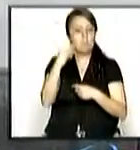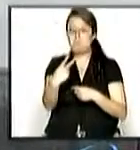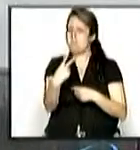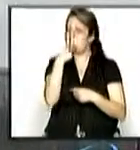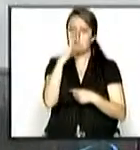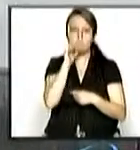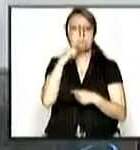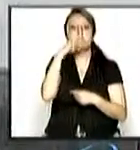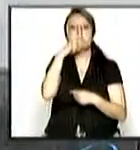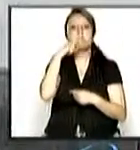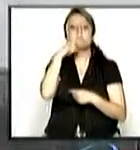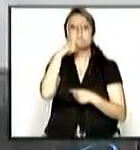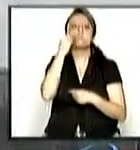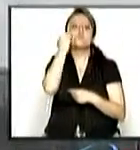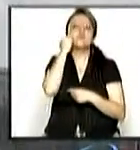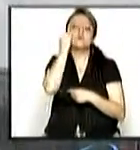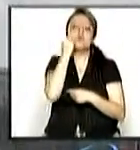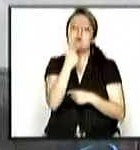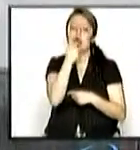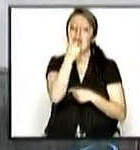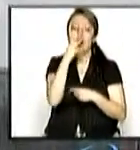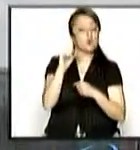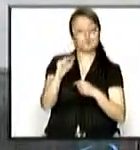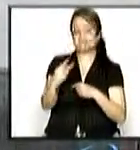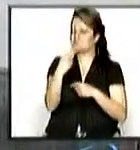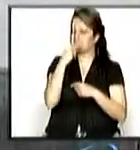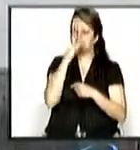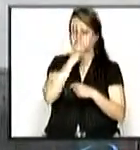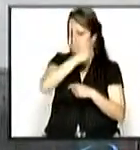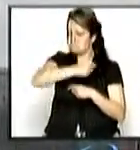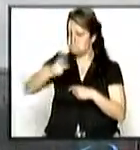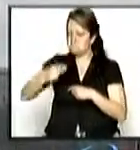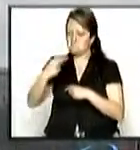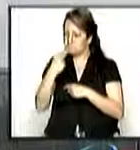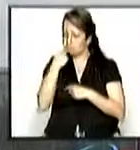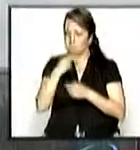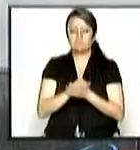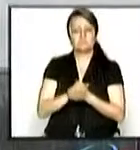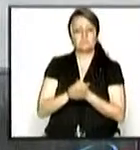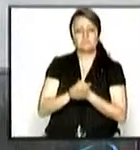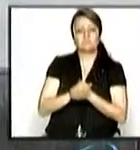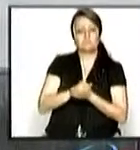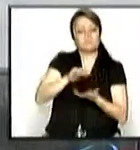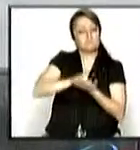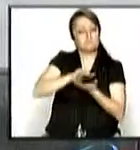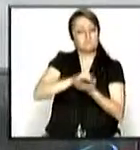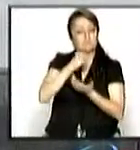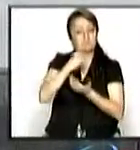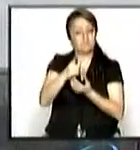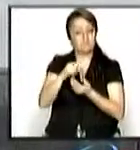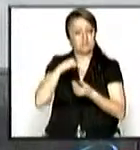al tejido y por ser flexible y frágil